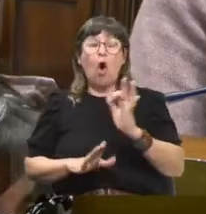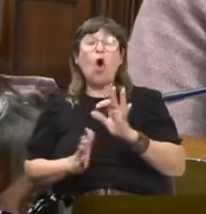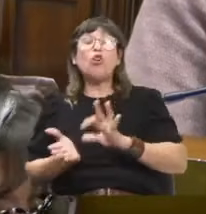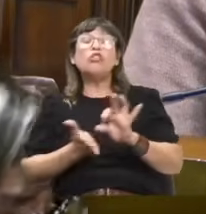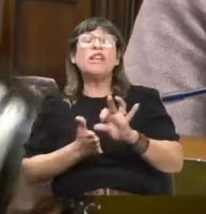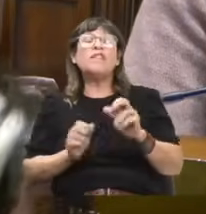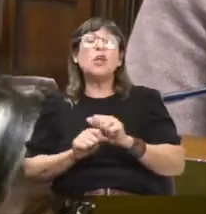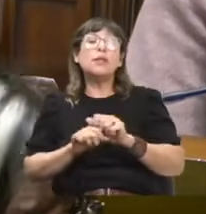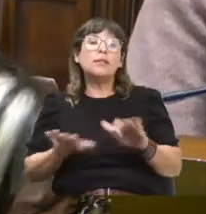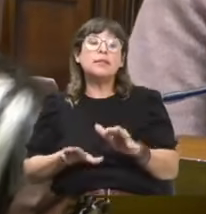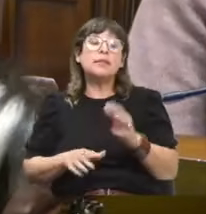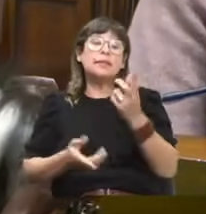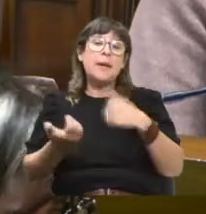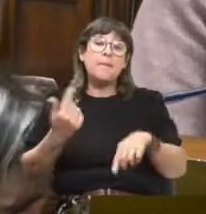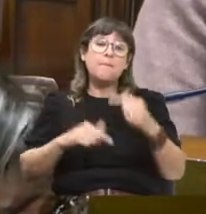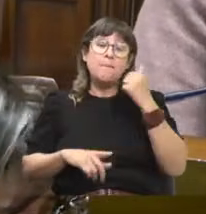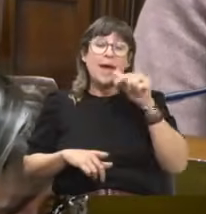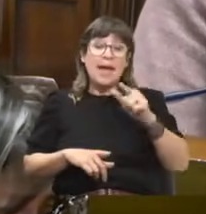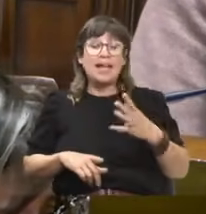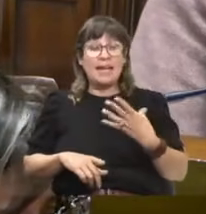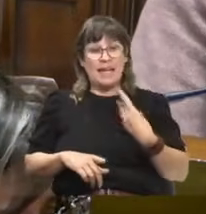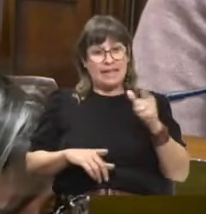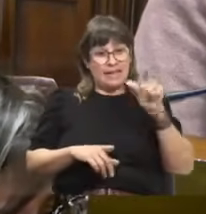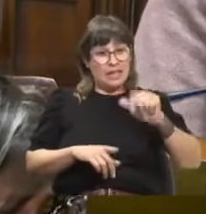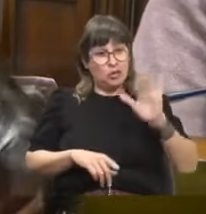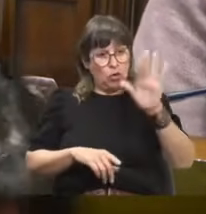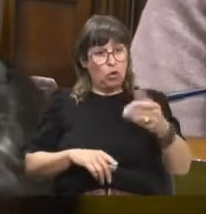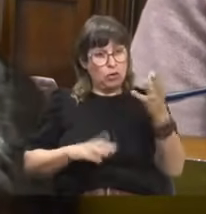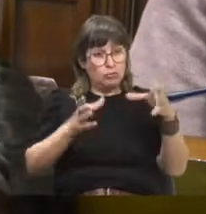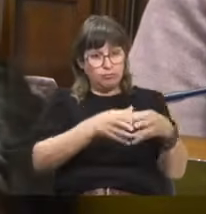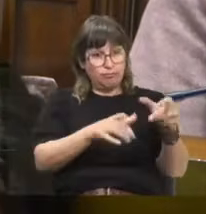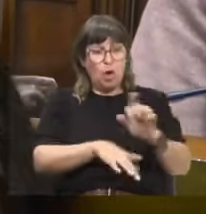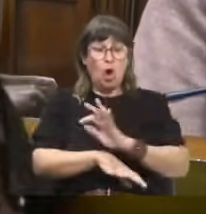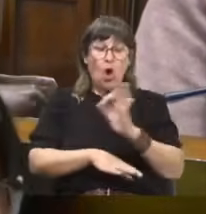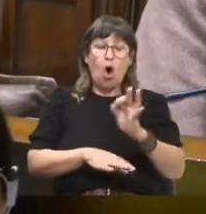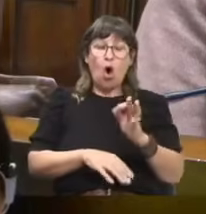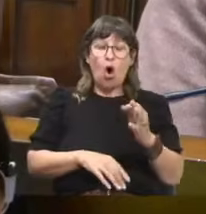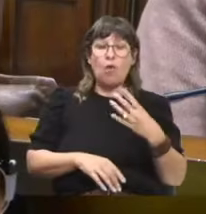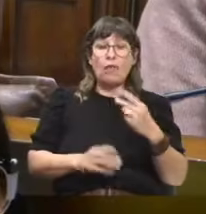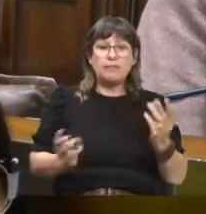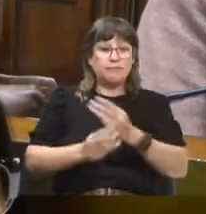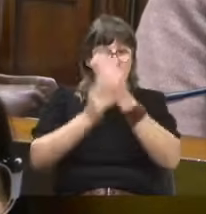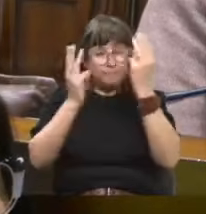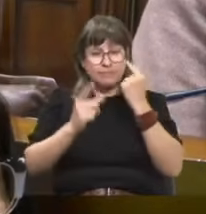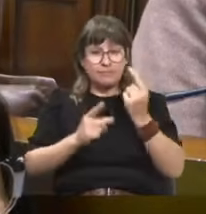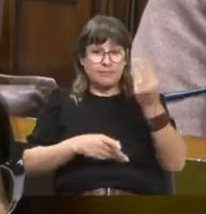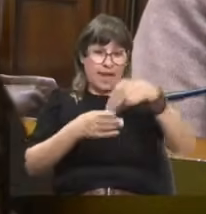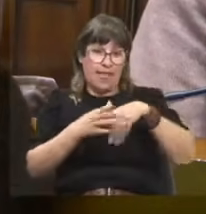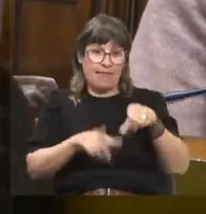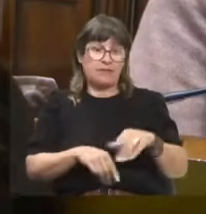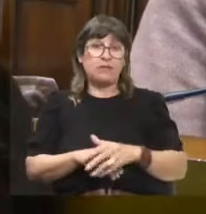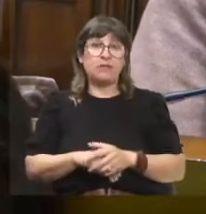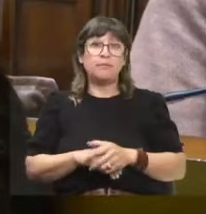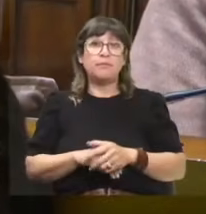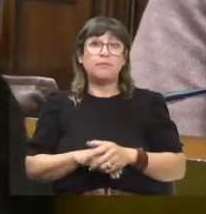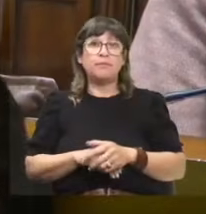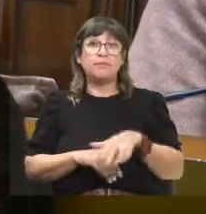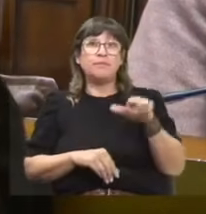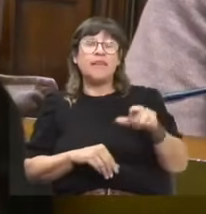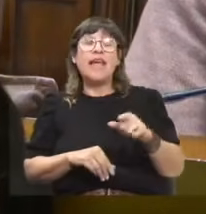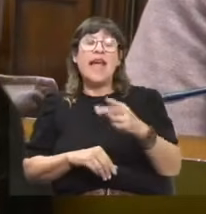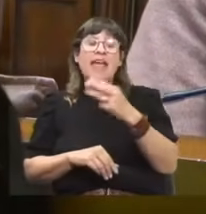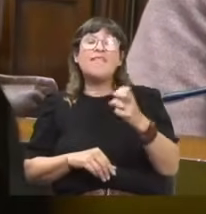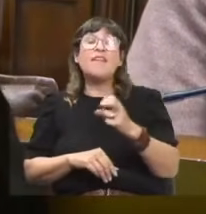descentralizado, cuyo directorio o dirección general integren. El verbo